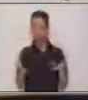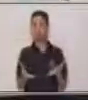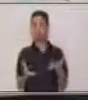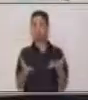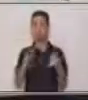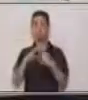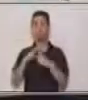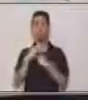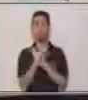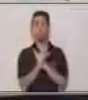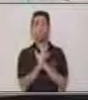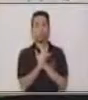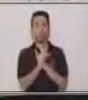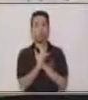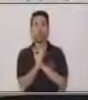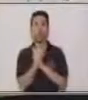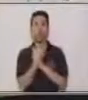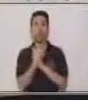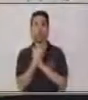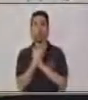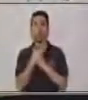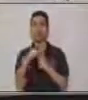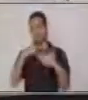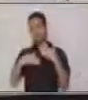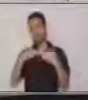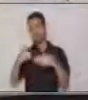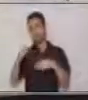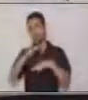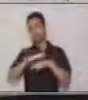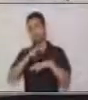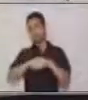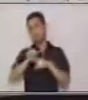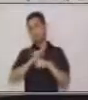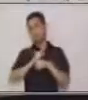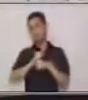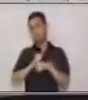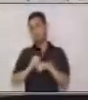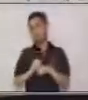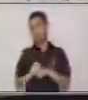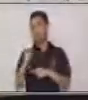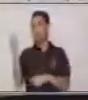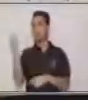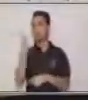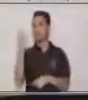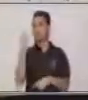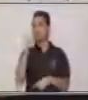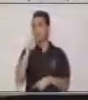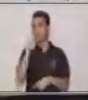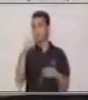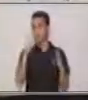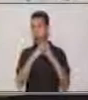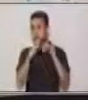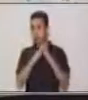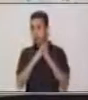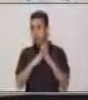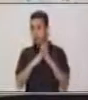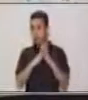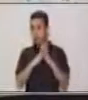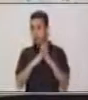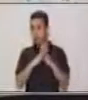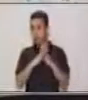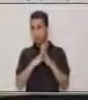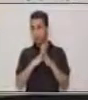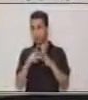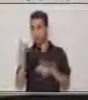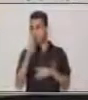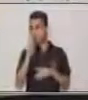los porcentajes, y seguiremos practicando con esto. Es importante que tú en casa